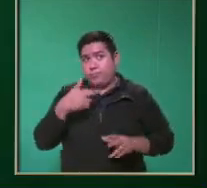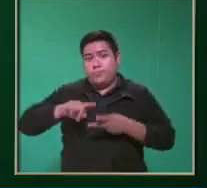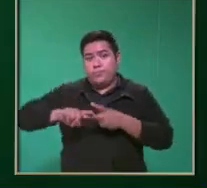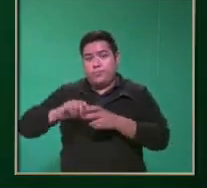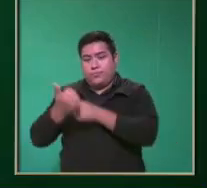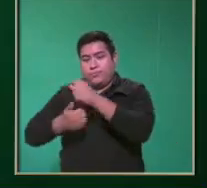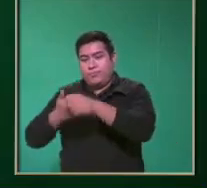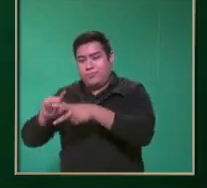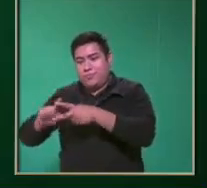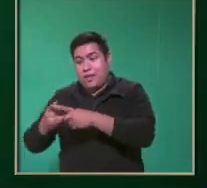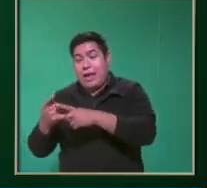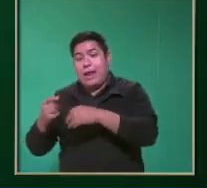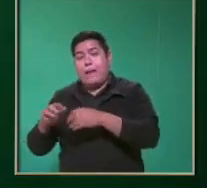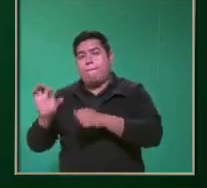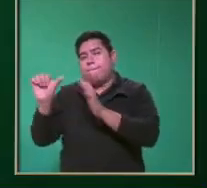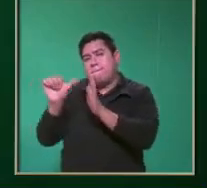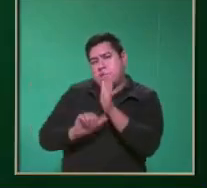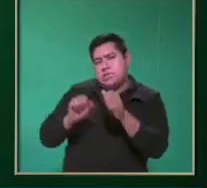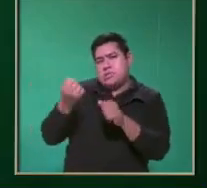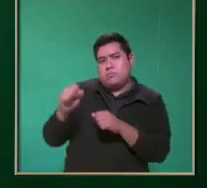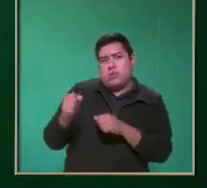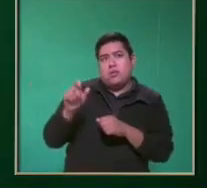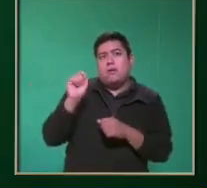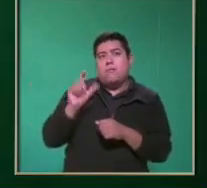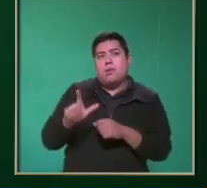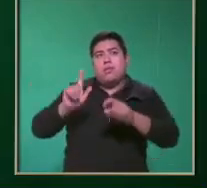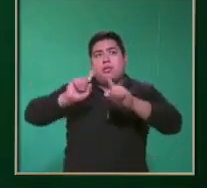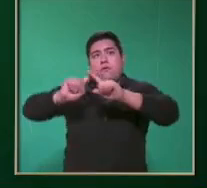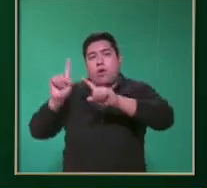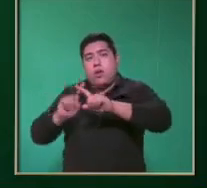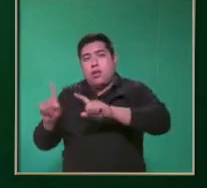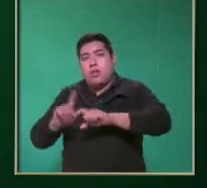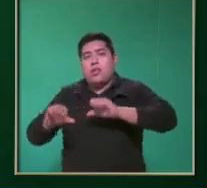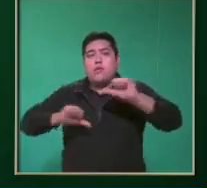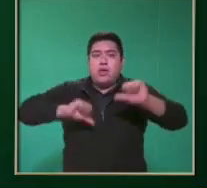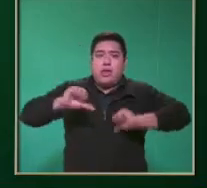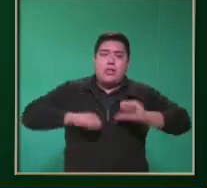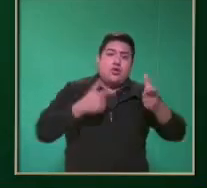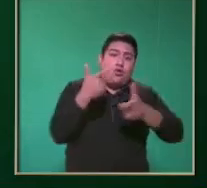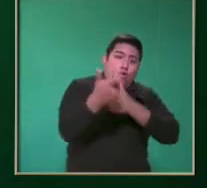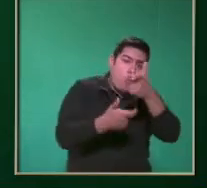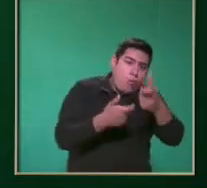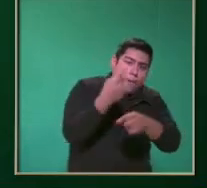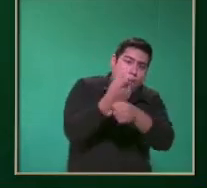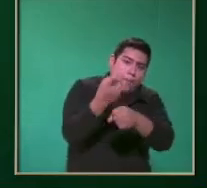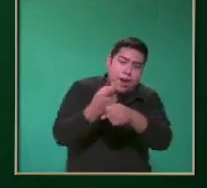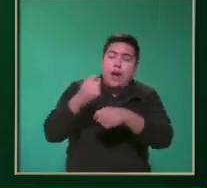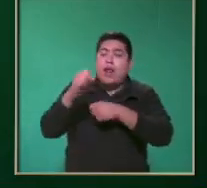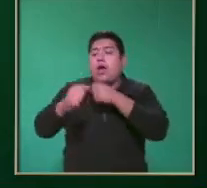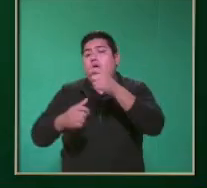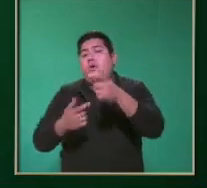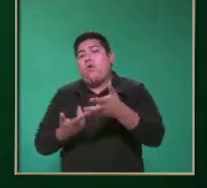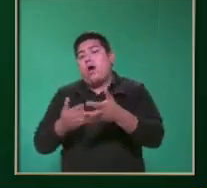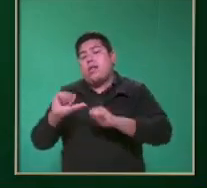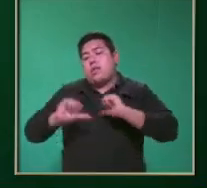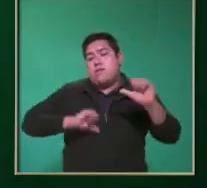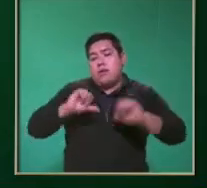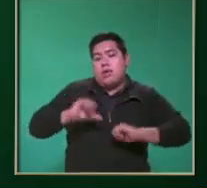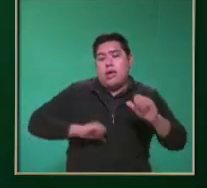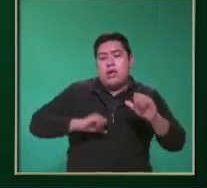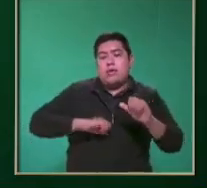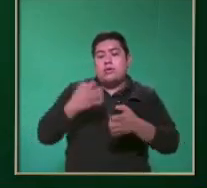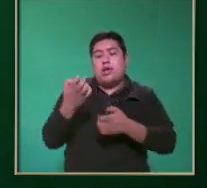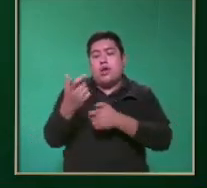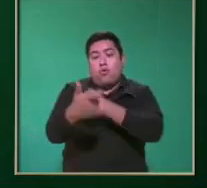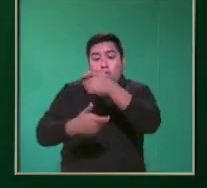allá en el mes de septiembre. Revisamos actividades económicas primarias o espacios económicos primarios,